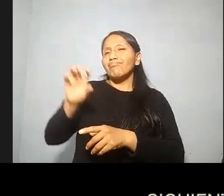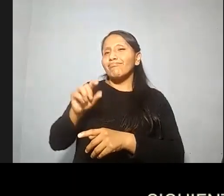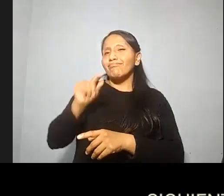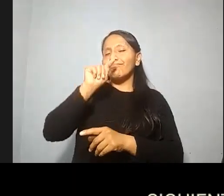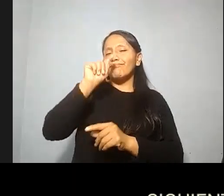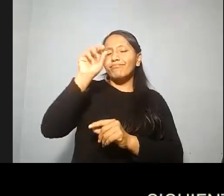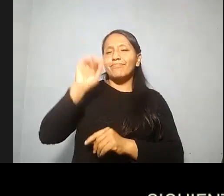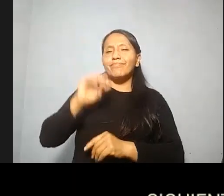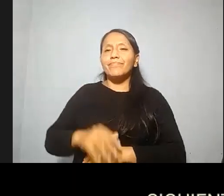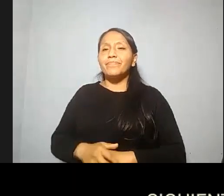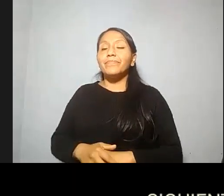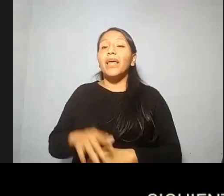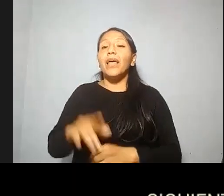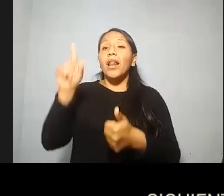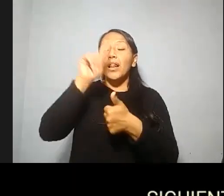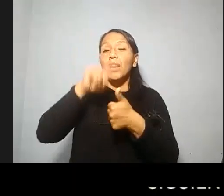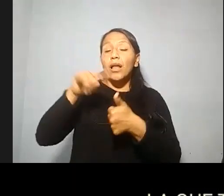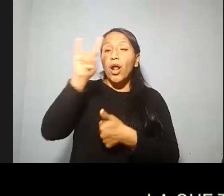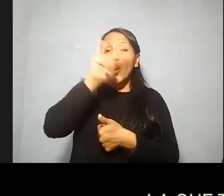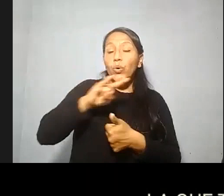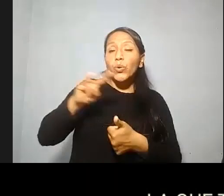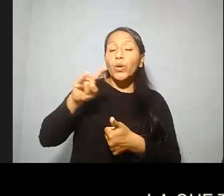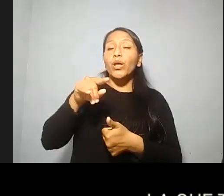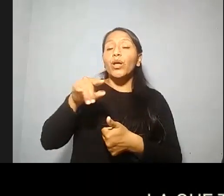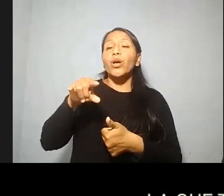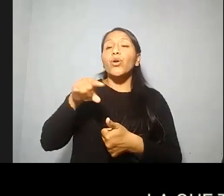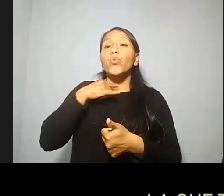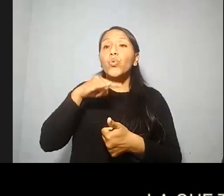La Universidad de Jujuy,